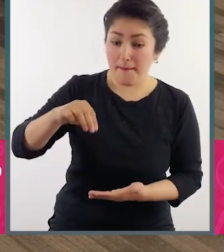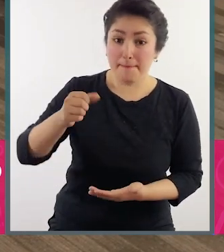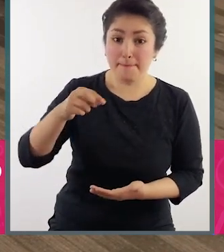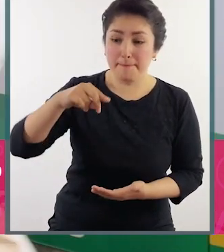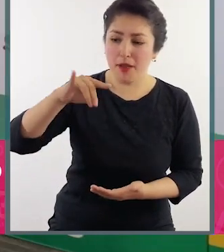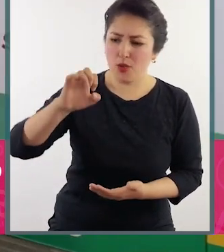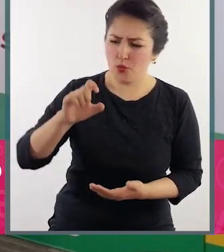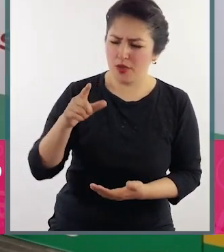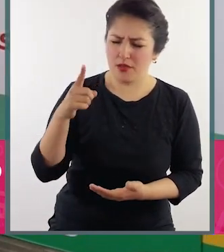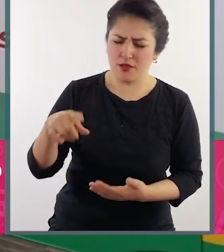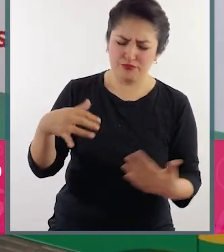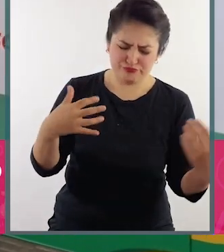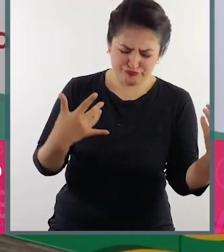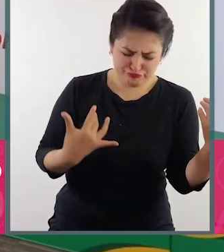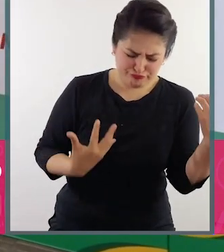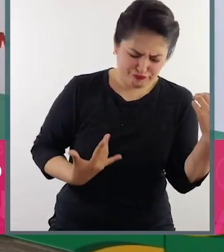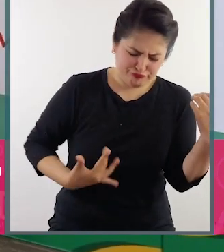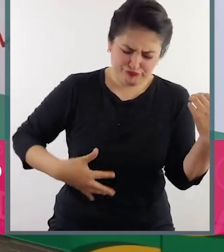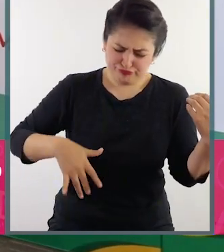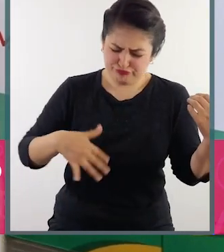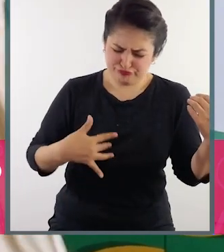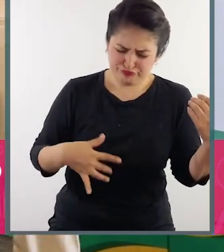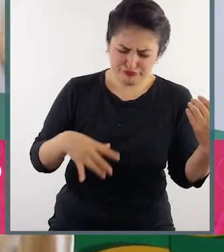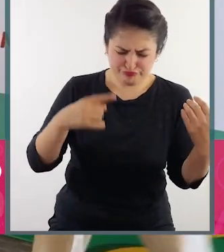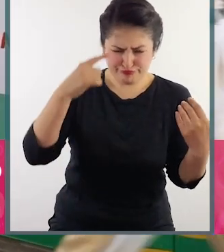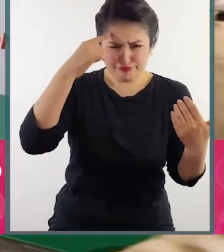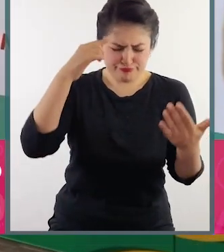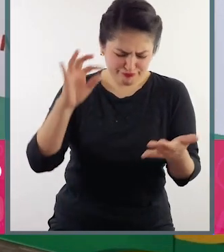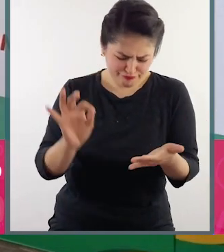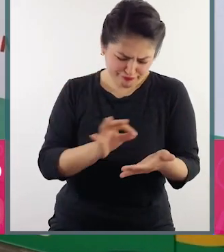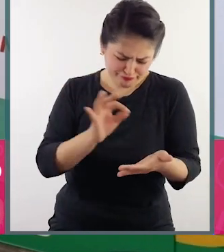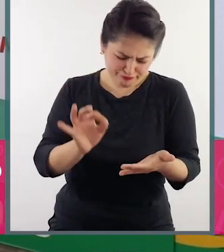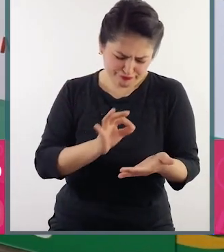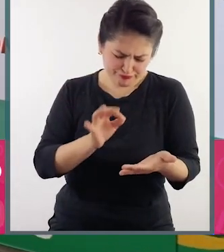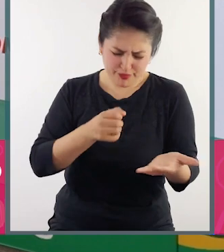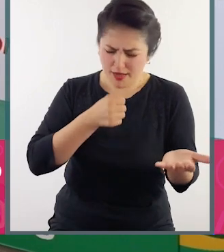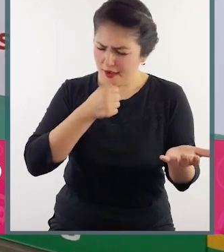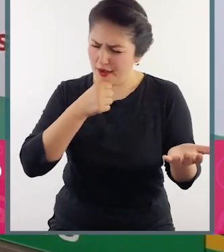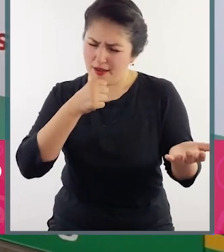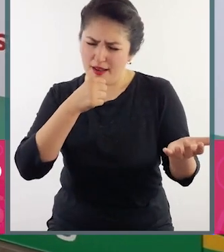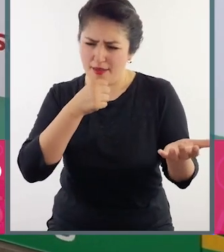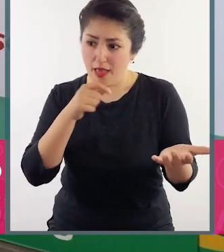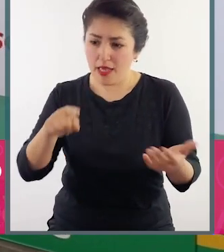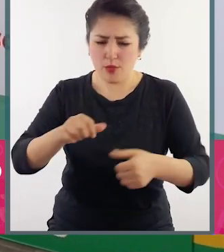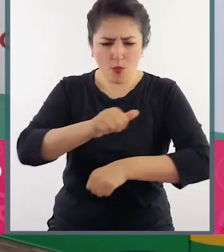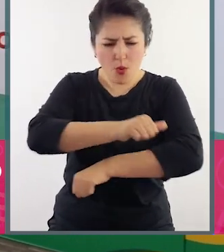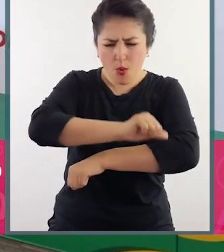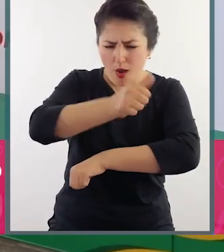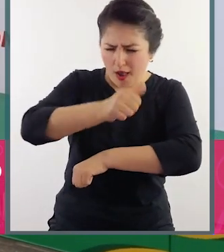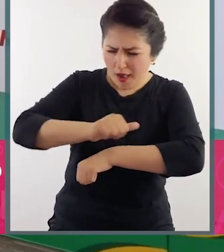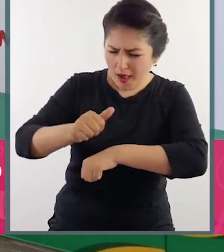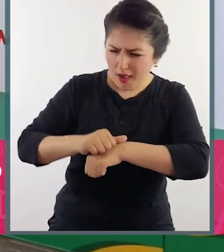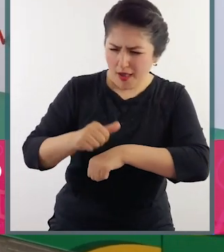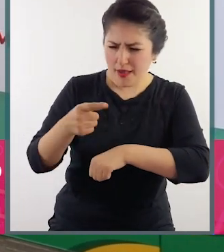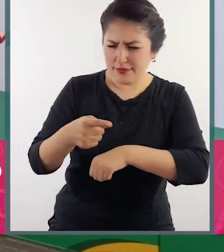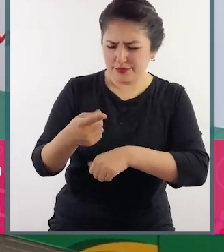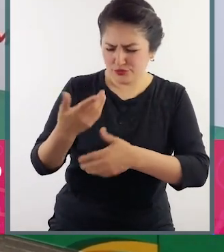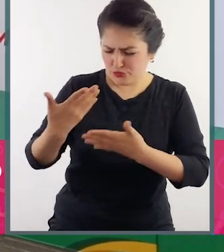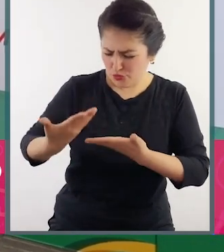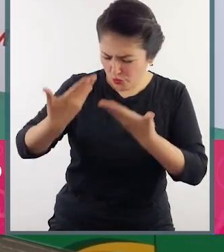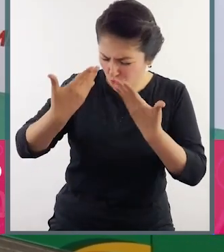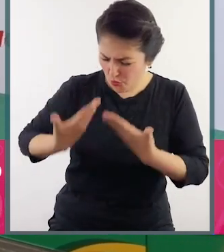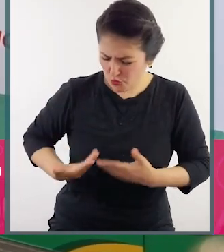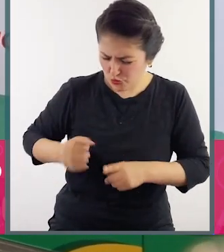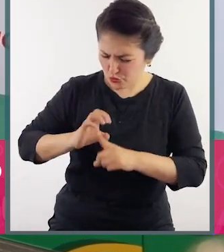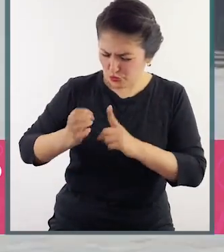Chaprado, destacado guitarrista y cantautor, representa la esencia de la música andina, así como un profundo